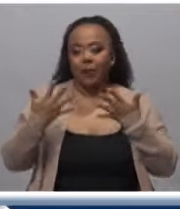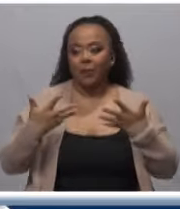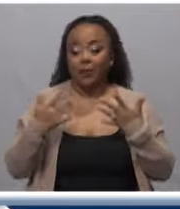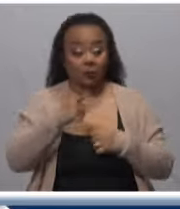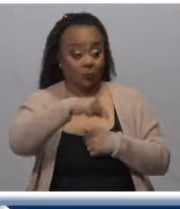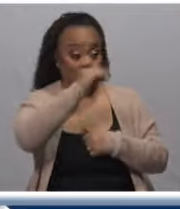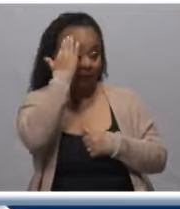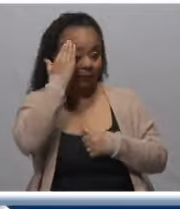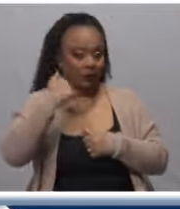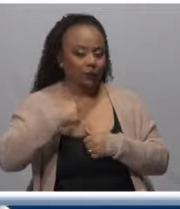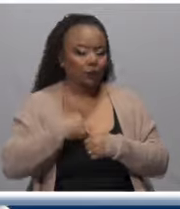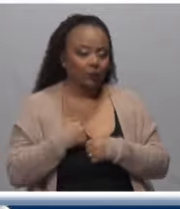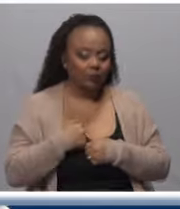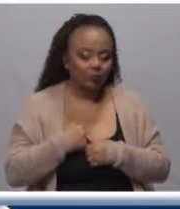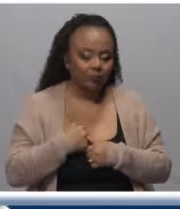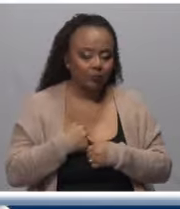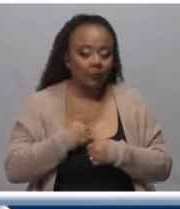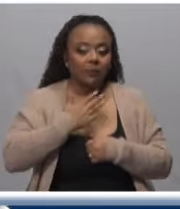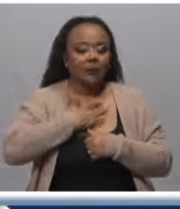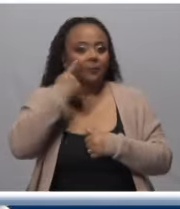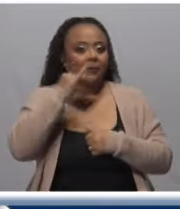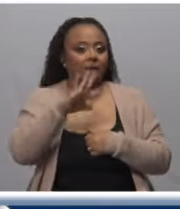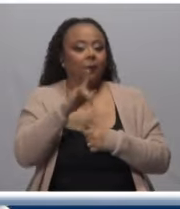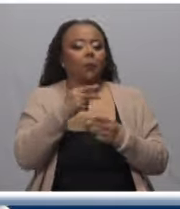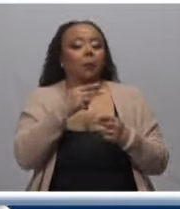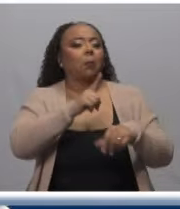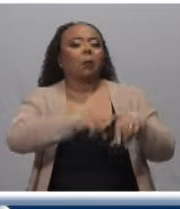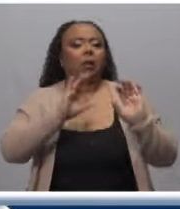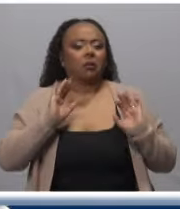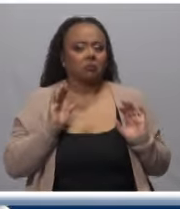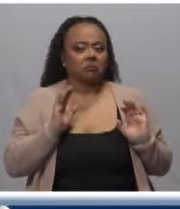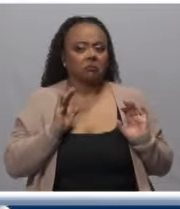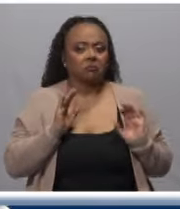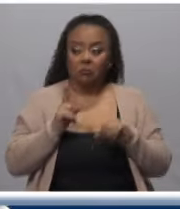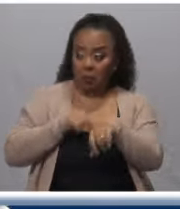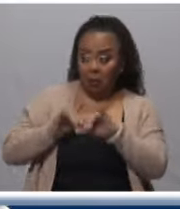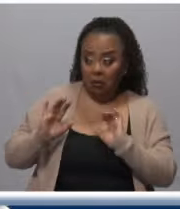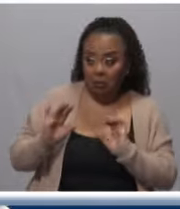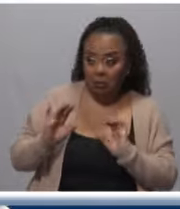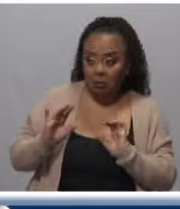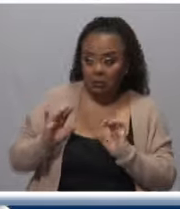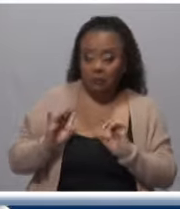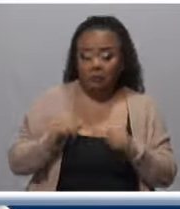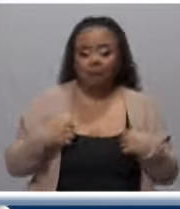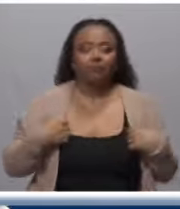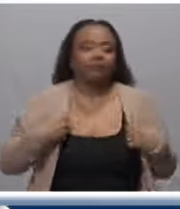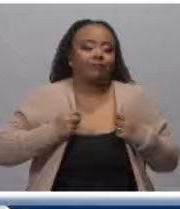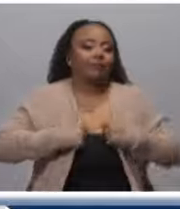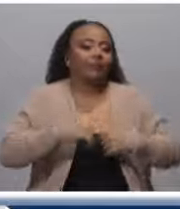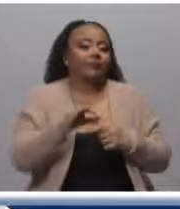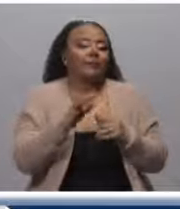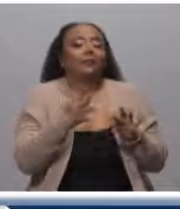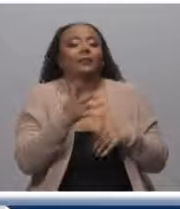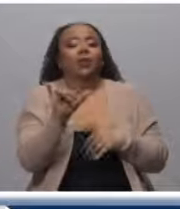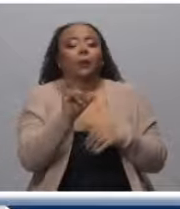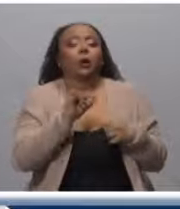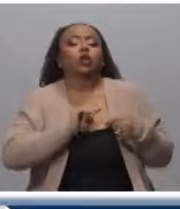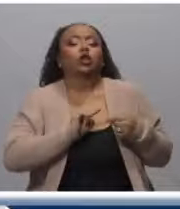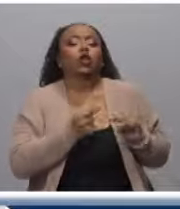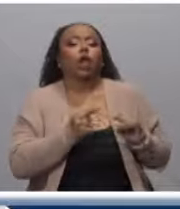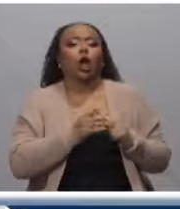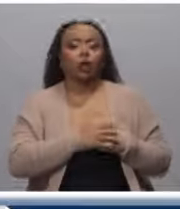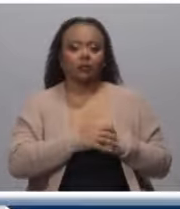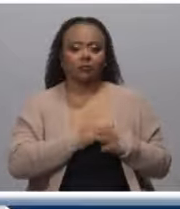ustedes saben que yo yo me parece que momentáneo momentáneo sería como como como un dolorcito